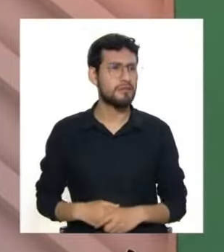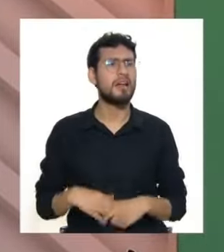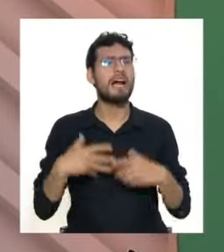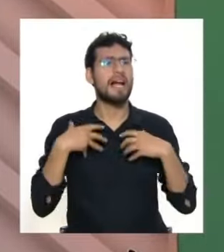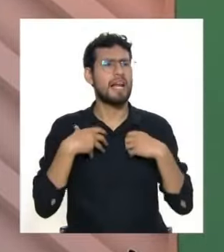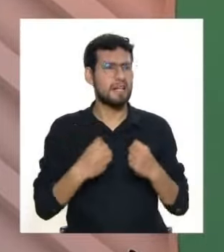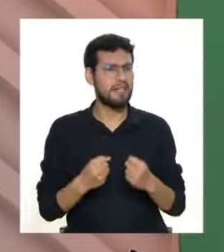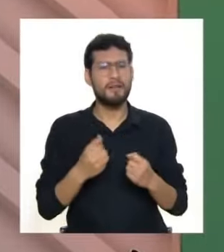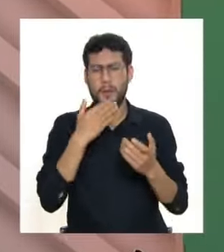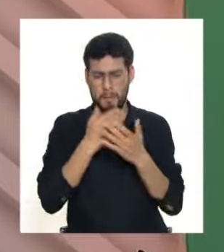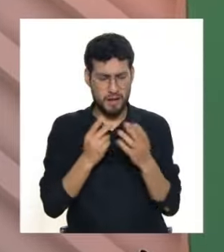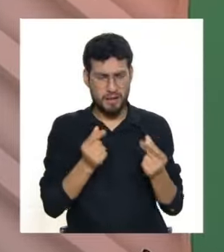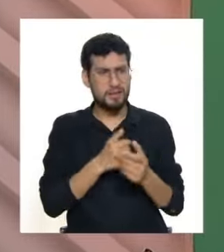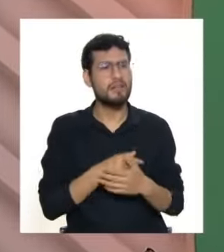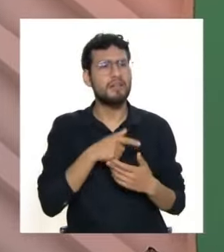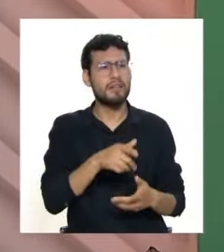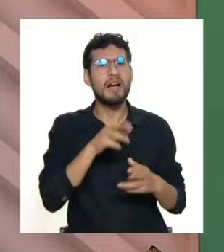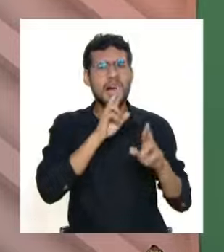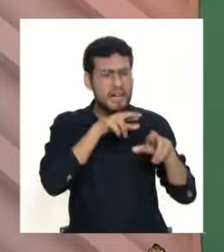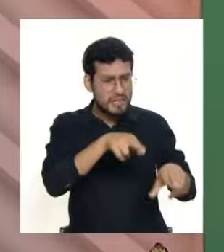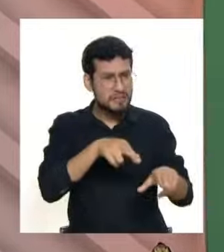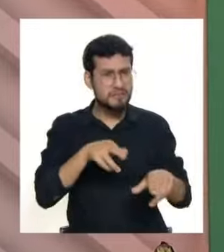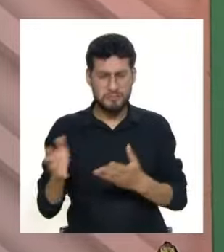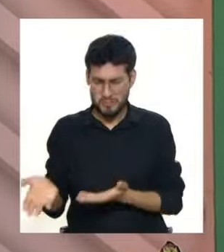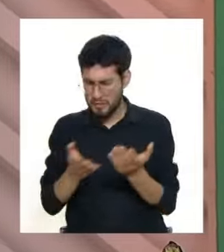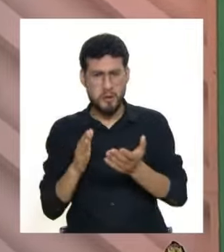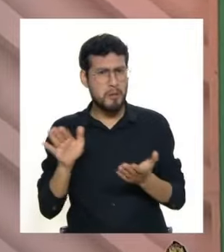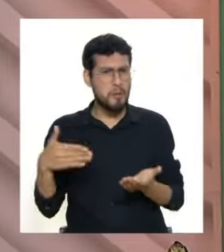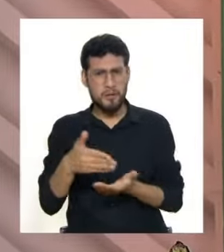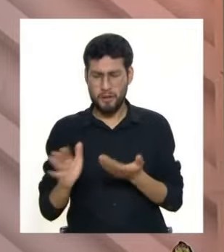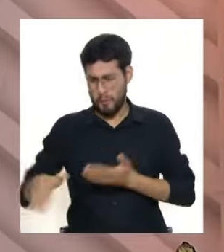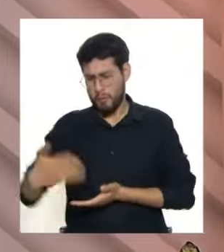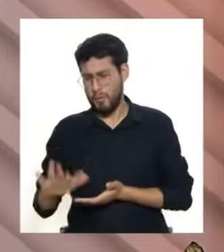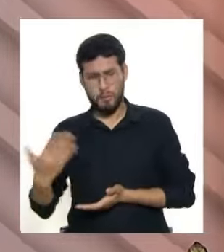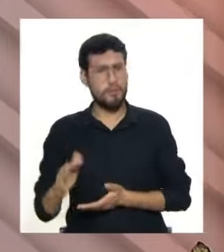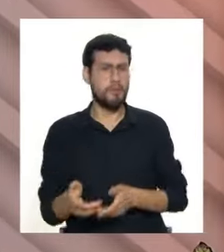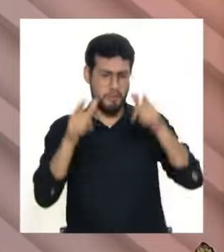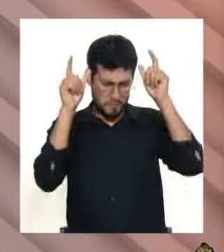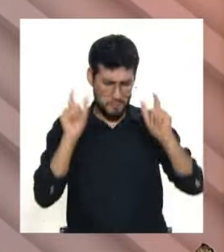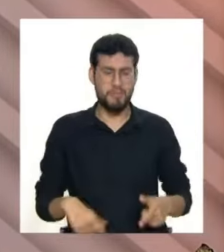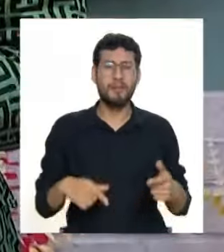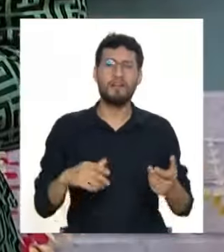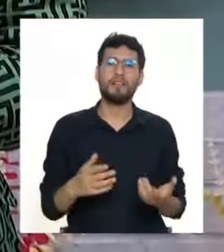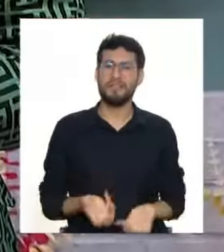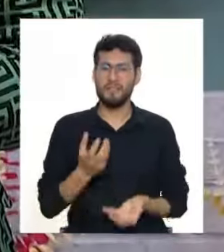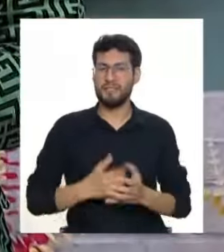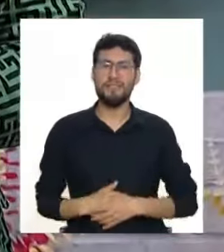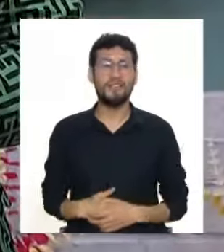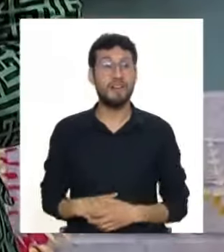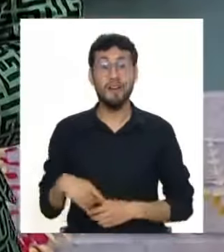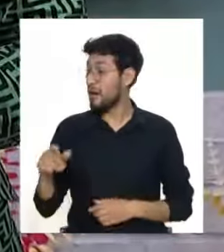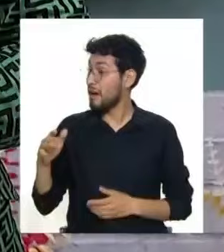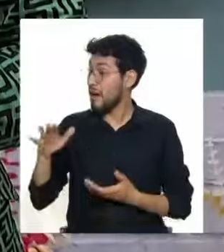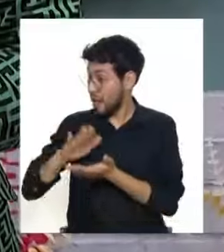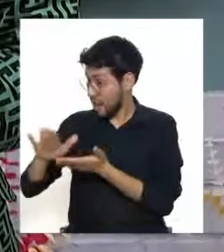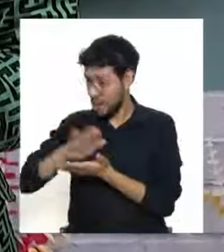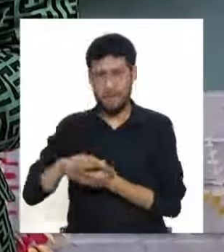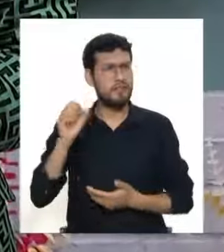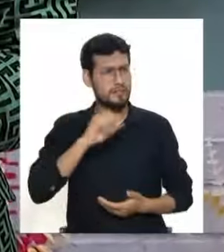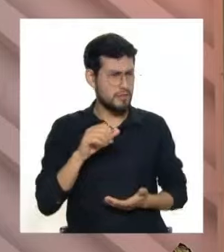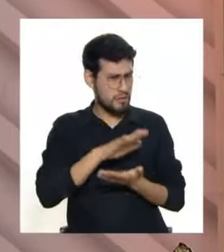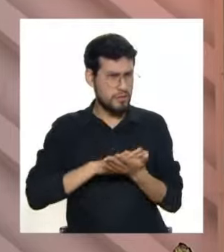Sano y al instante, sobre todo, sale del río, el pescadito está que se mueve, plum, listo. ¿Y lavan el pescado? Claro, se le